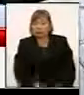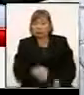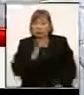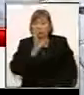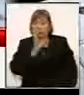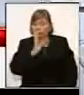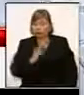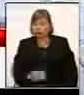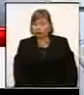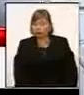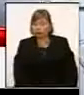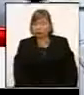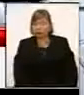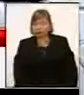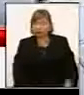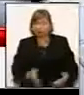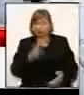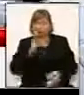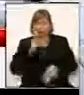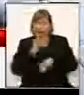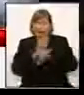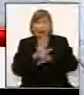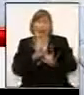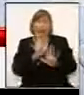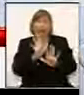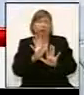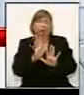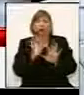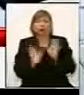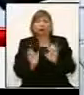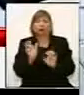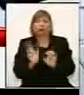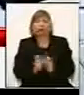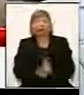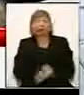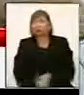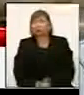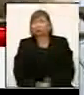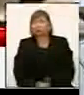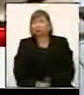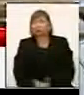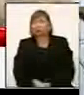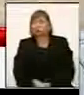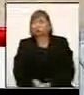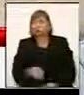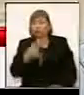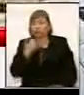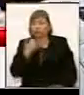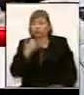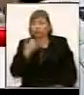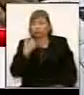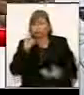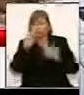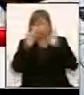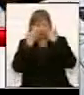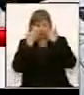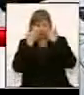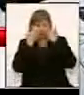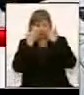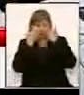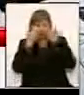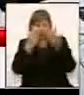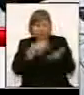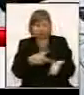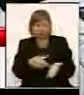hablamos, por no ofender a algunas personas, de lo que es la vergüenza de estas